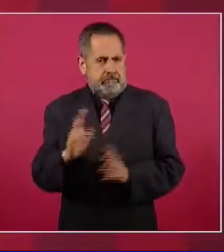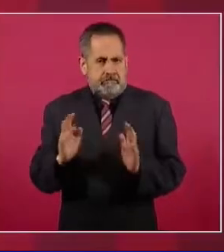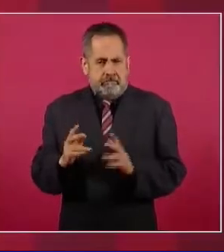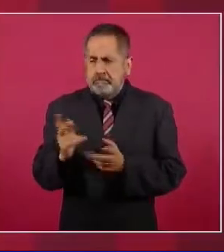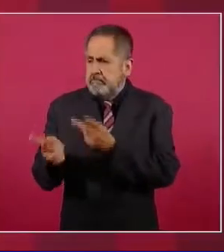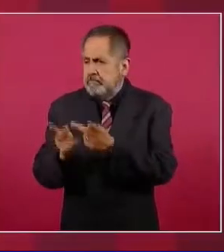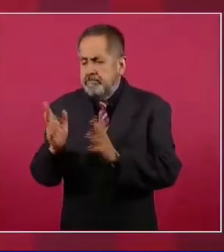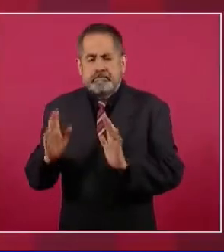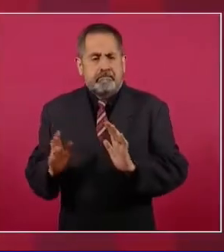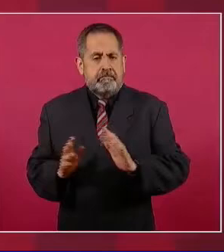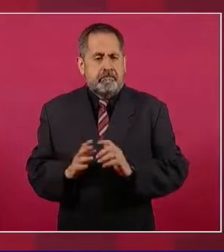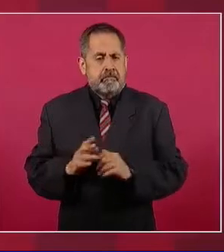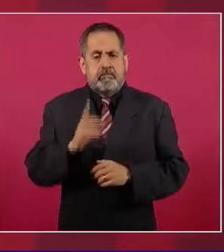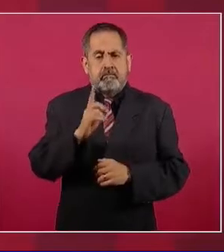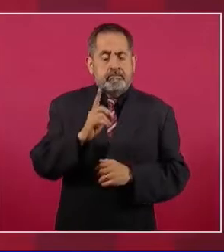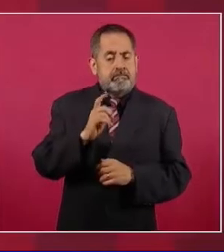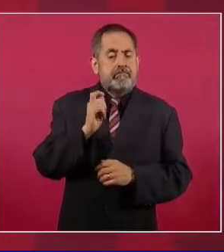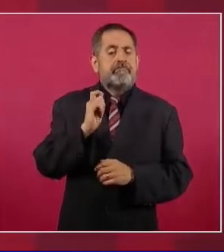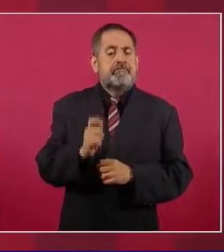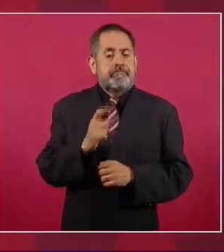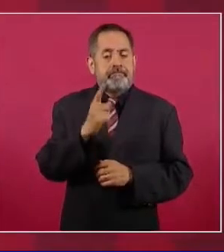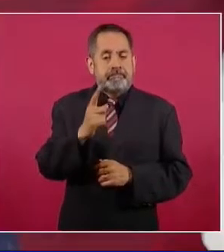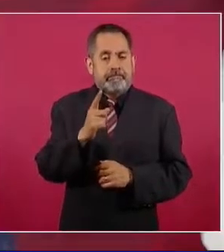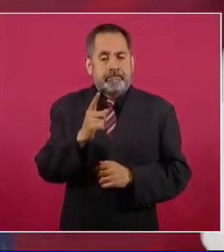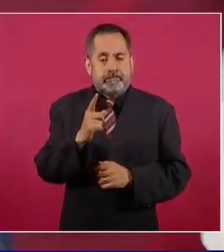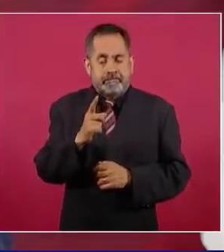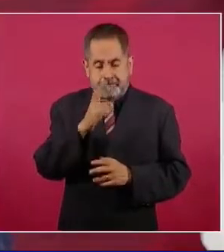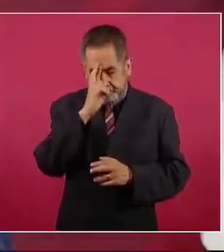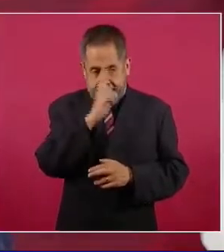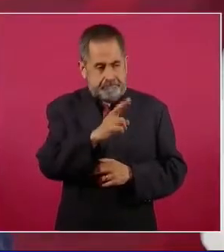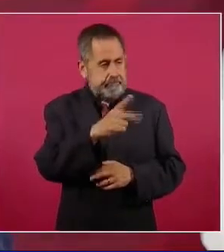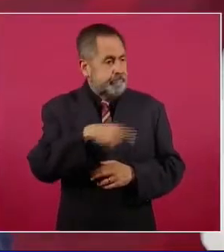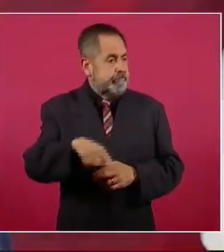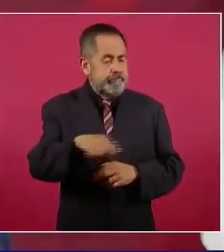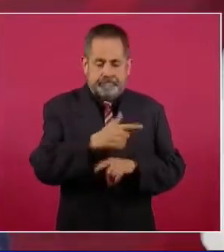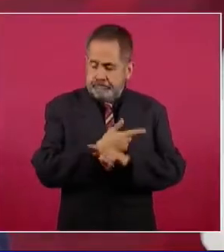y respetamos la libertad,